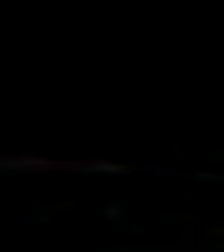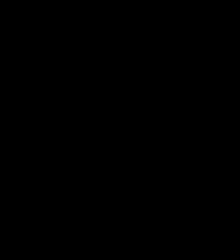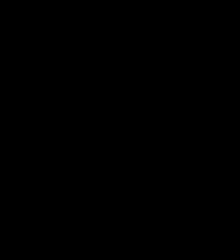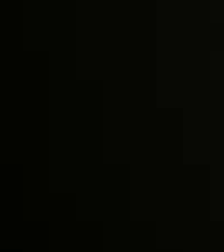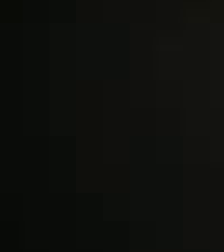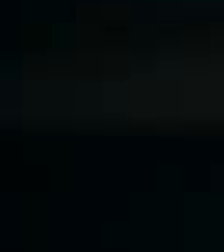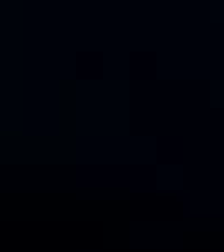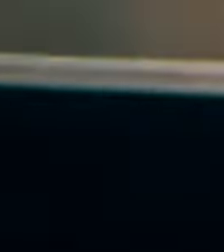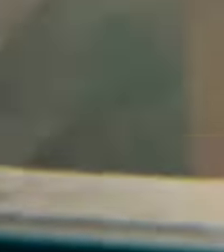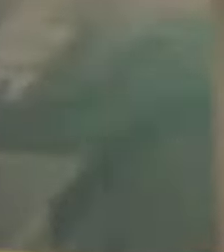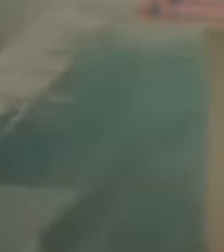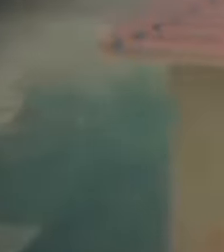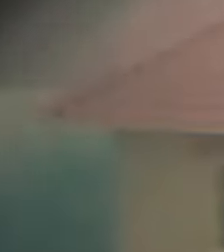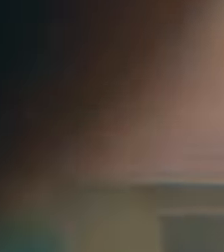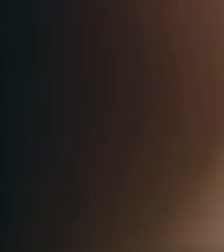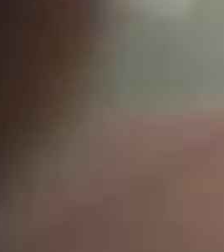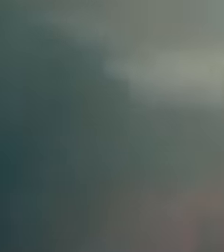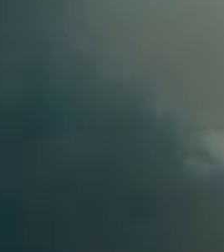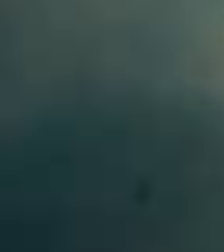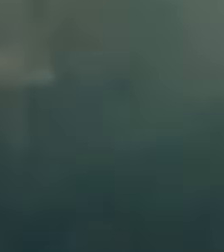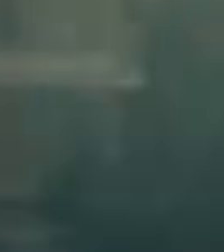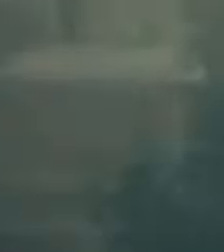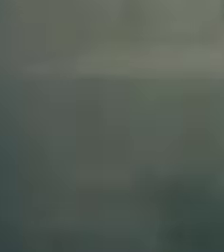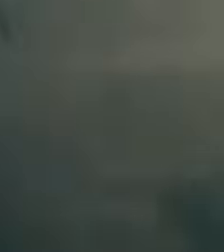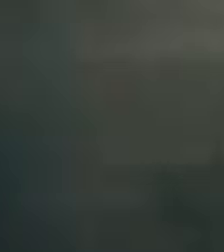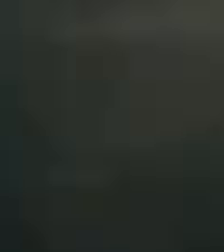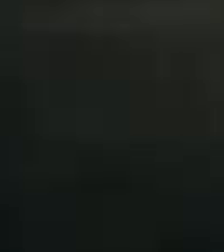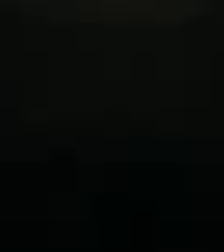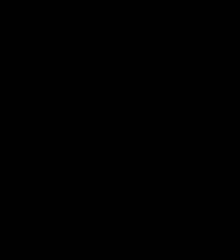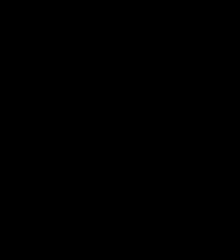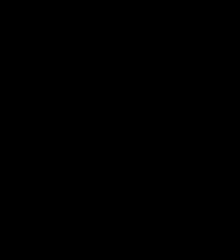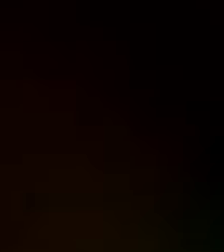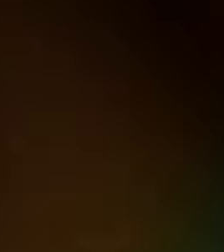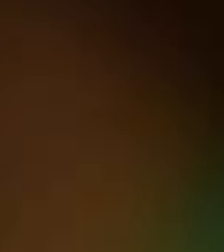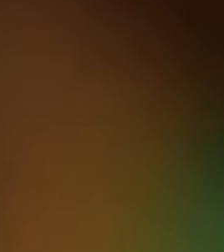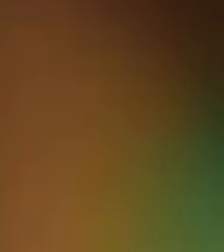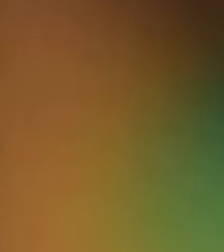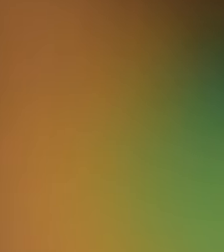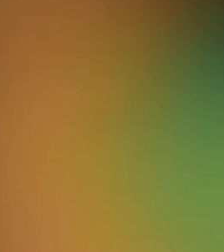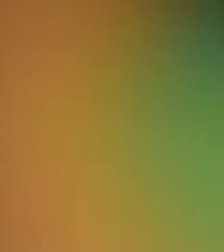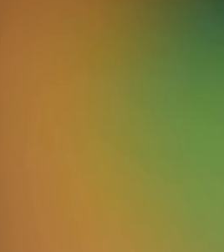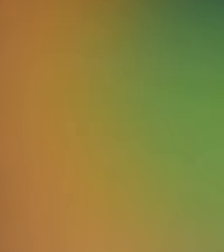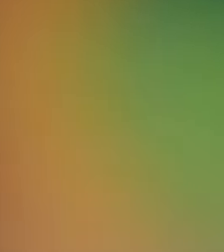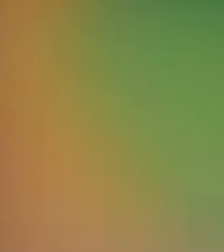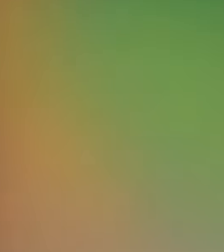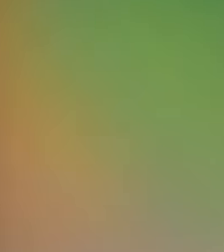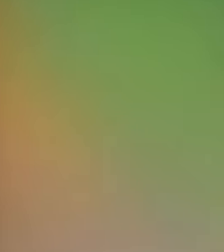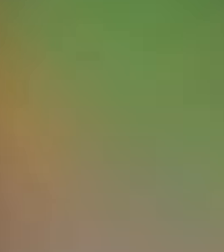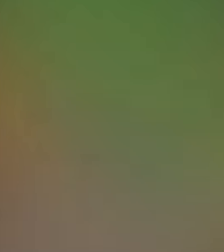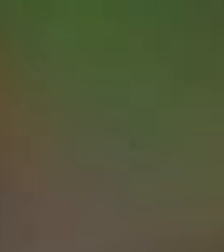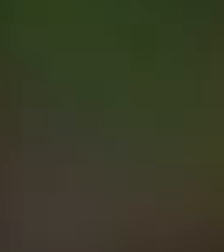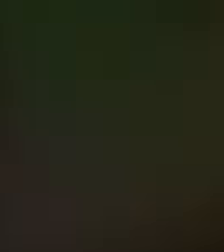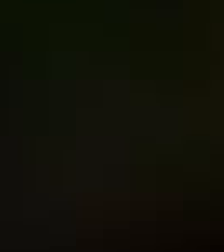Bajo el aguacero, las piernas me duelen, pero mi sueño